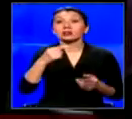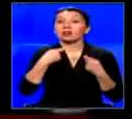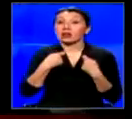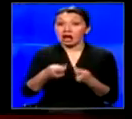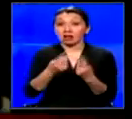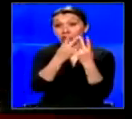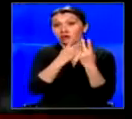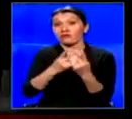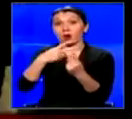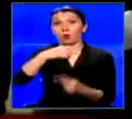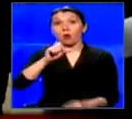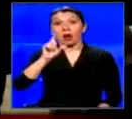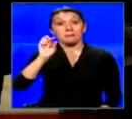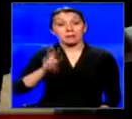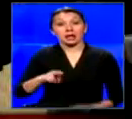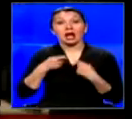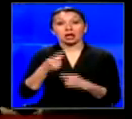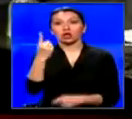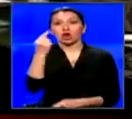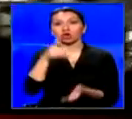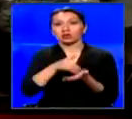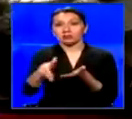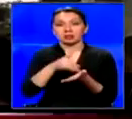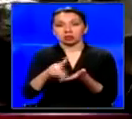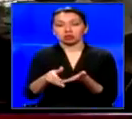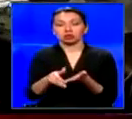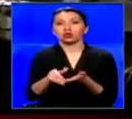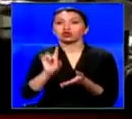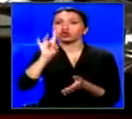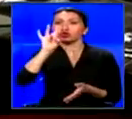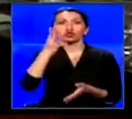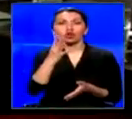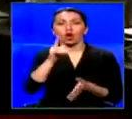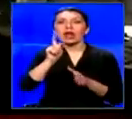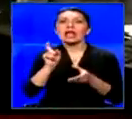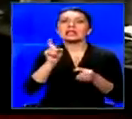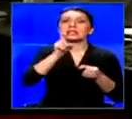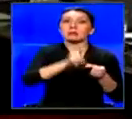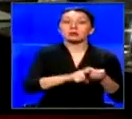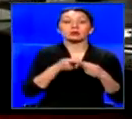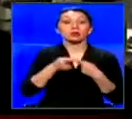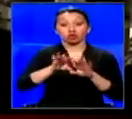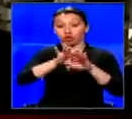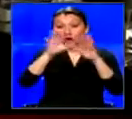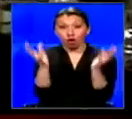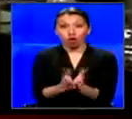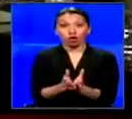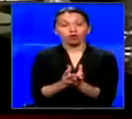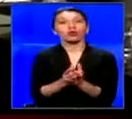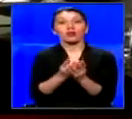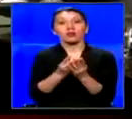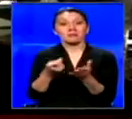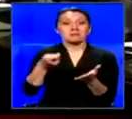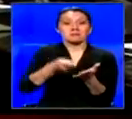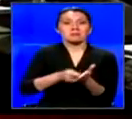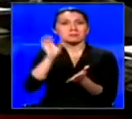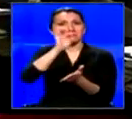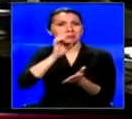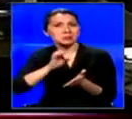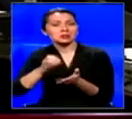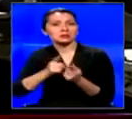los viajes en Hualpén ascenderían a los 11 millones de pesos solo por inscripción. Y el costo total, incluyendo viáticos y